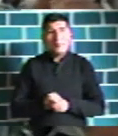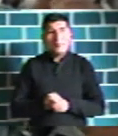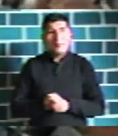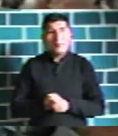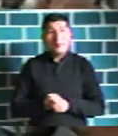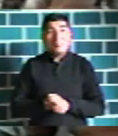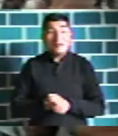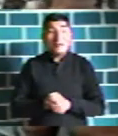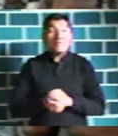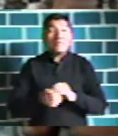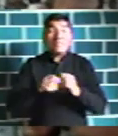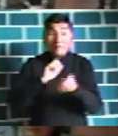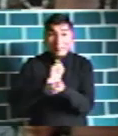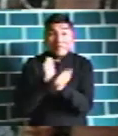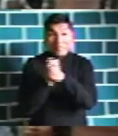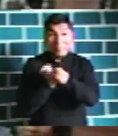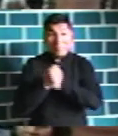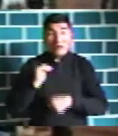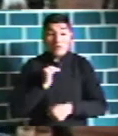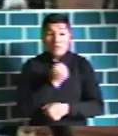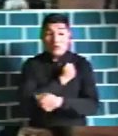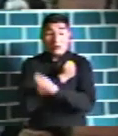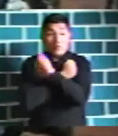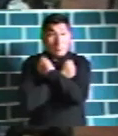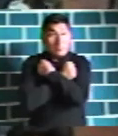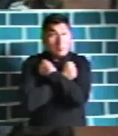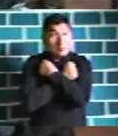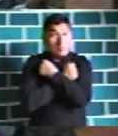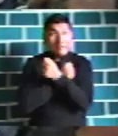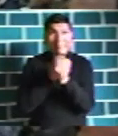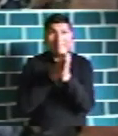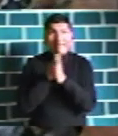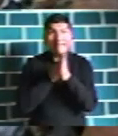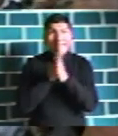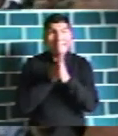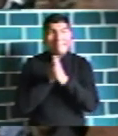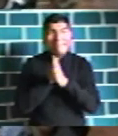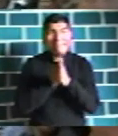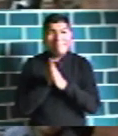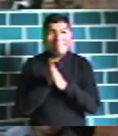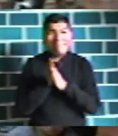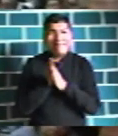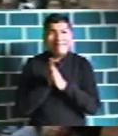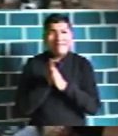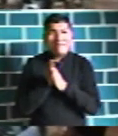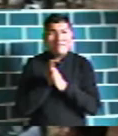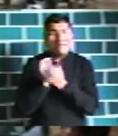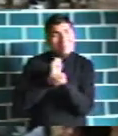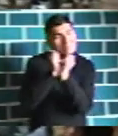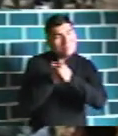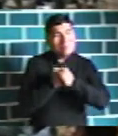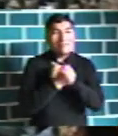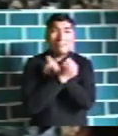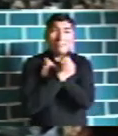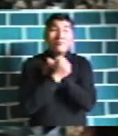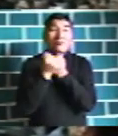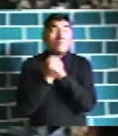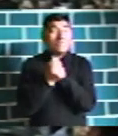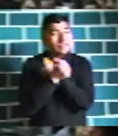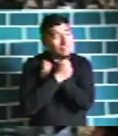pasemos de nuestro amor un poquito interesado a un amor desinteresado